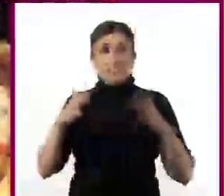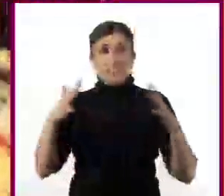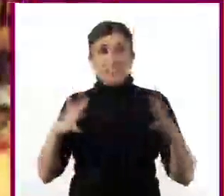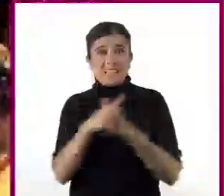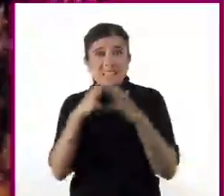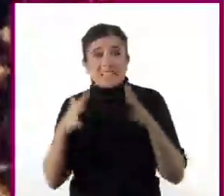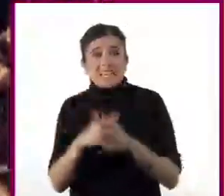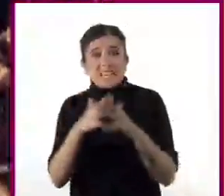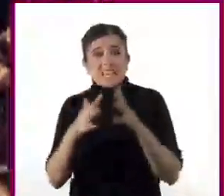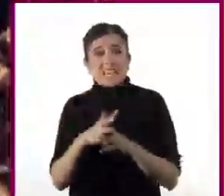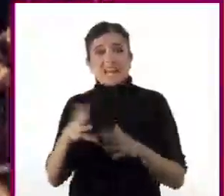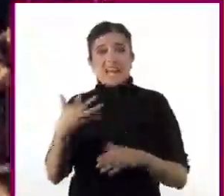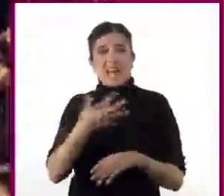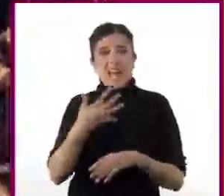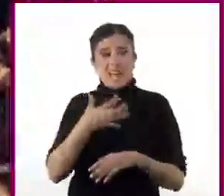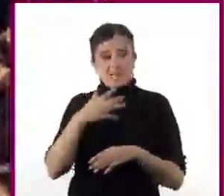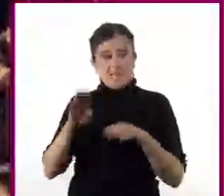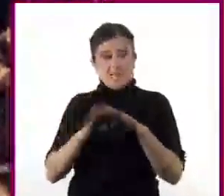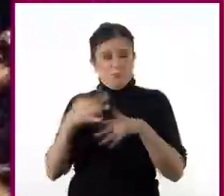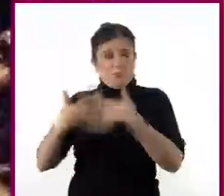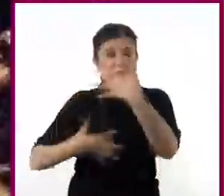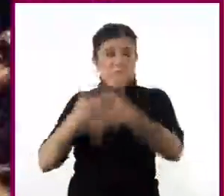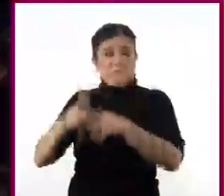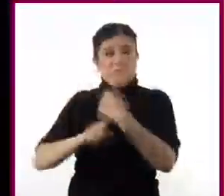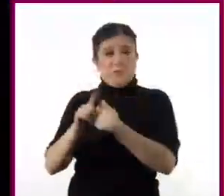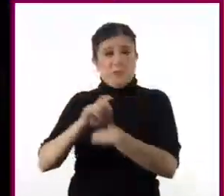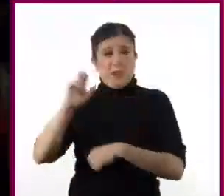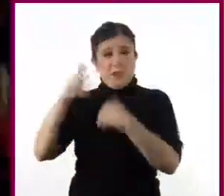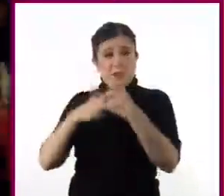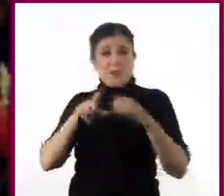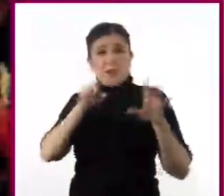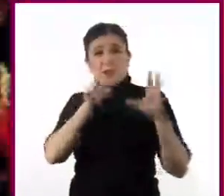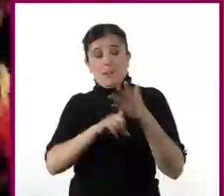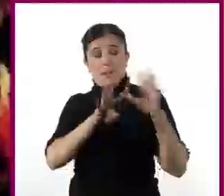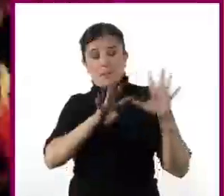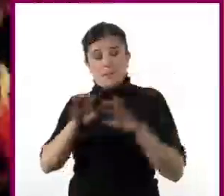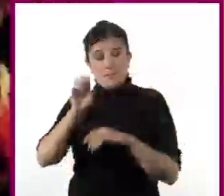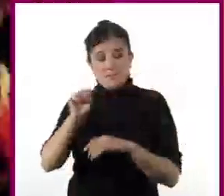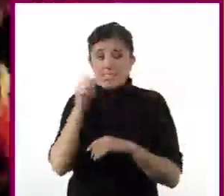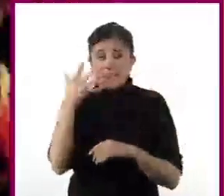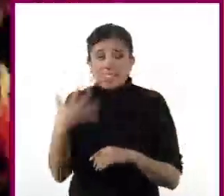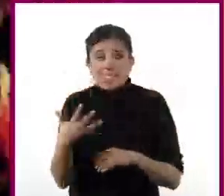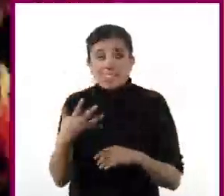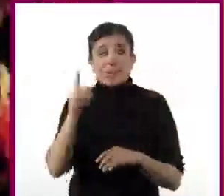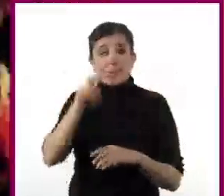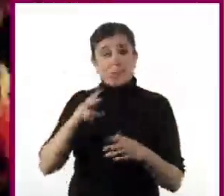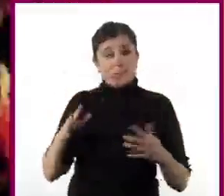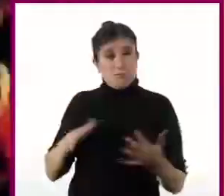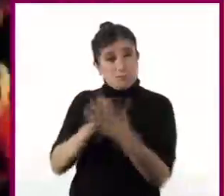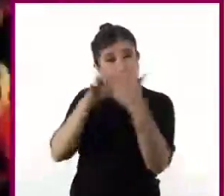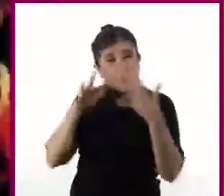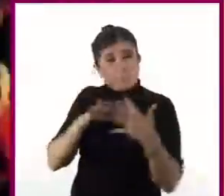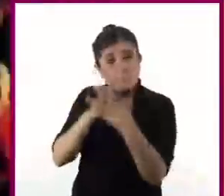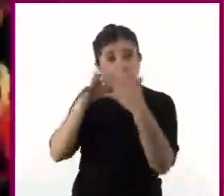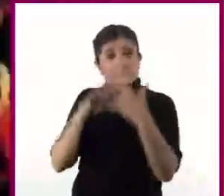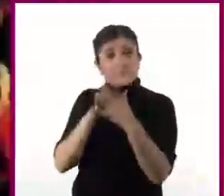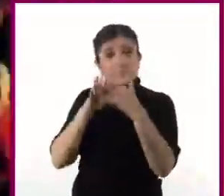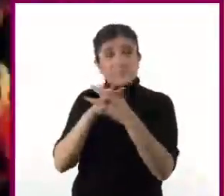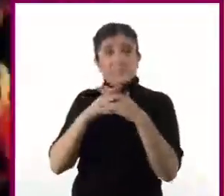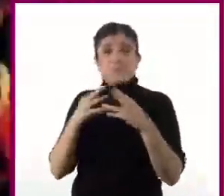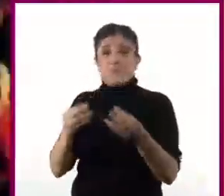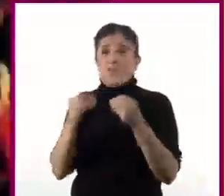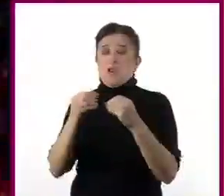En donde había desembocado la situación europea en 1795 por una confrontación entre las